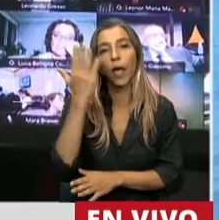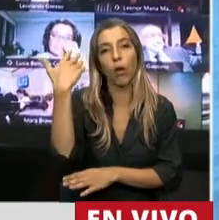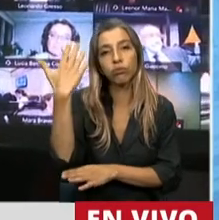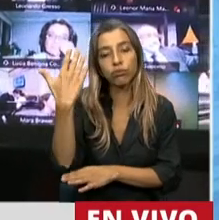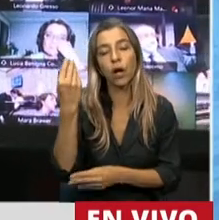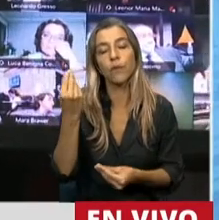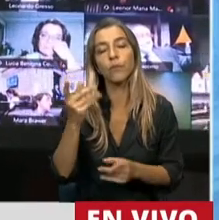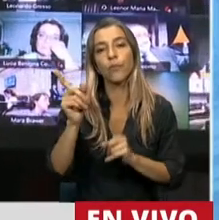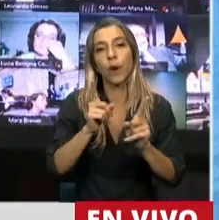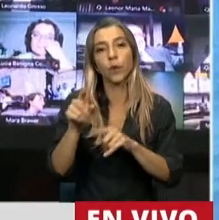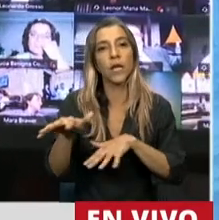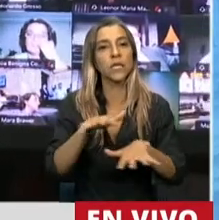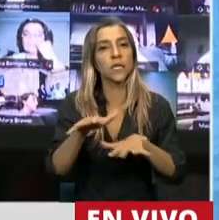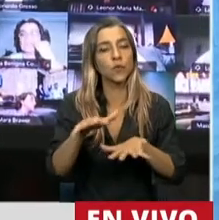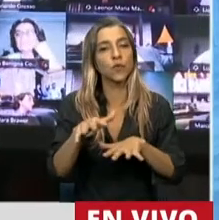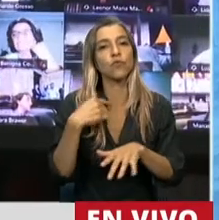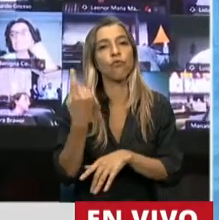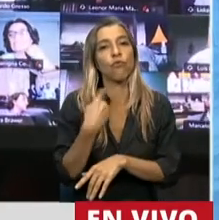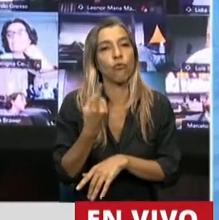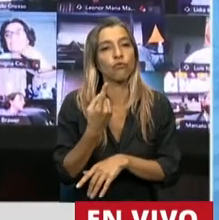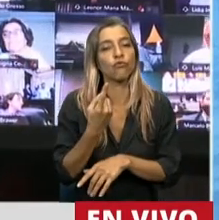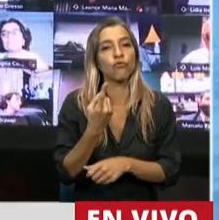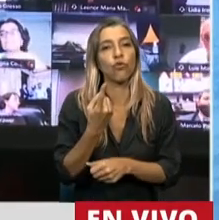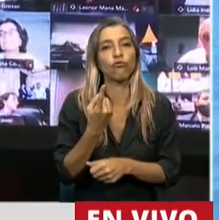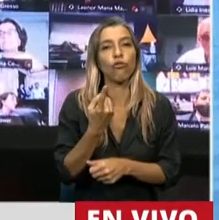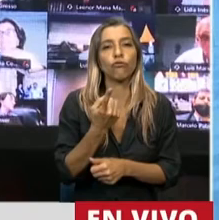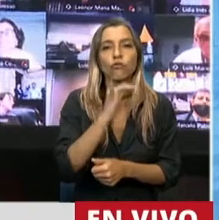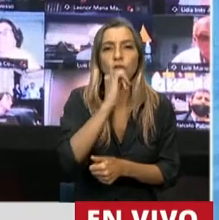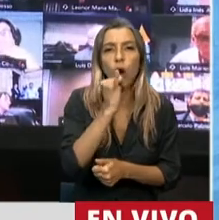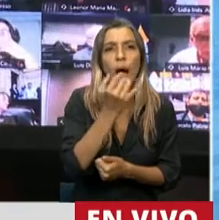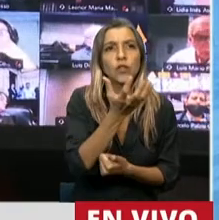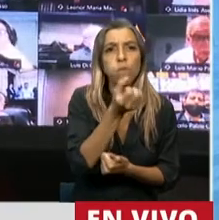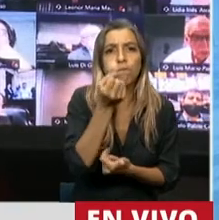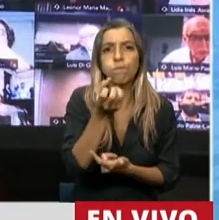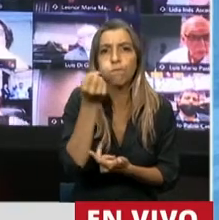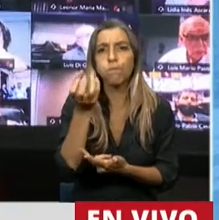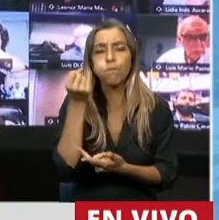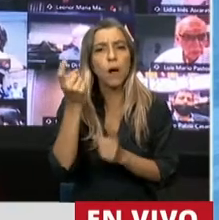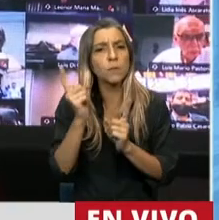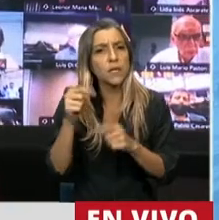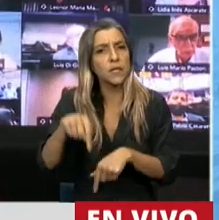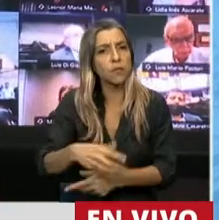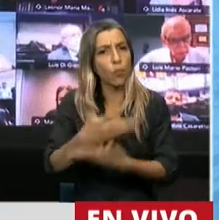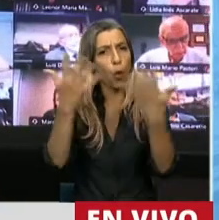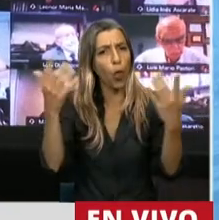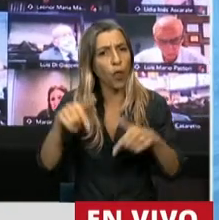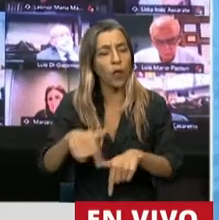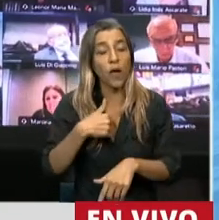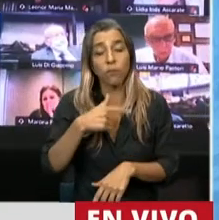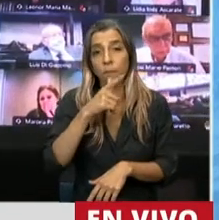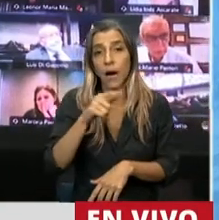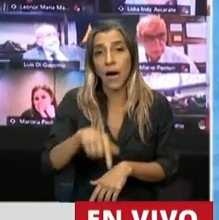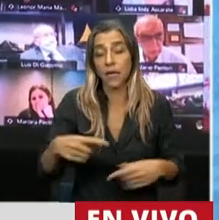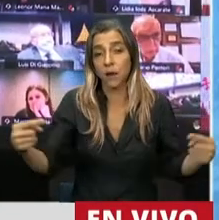que fuimos tomando información a lo largo del día de hoy que claramente van en contra de legislación